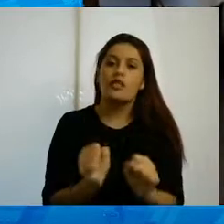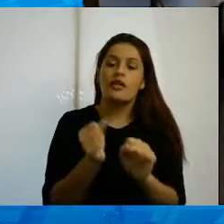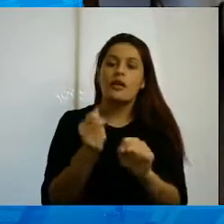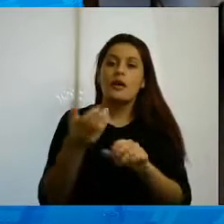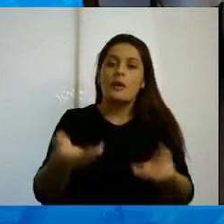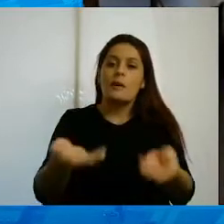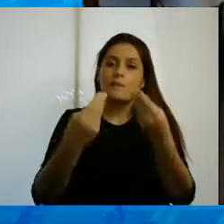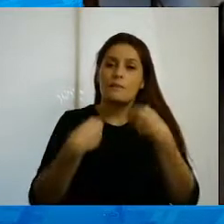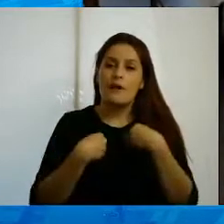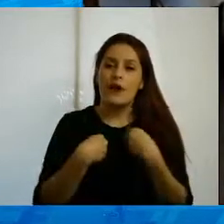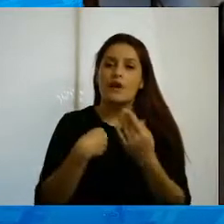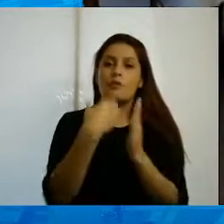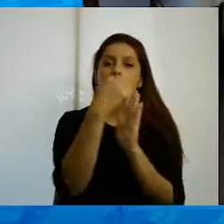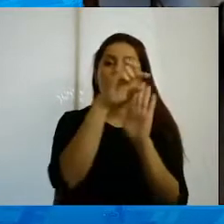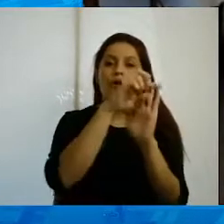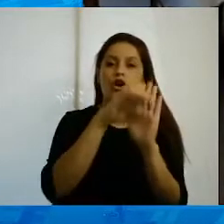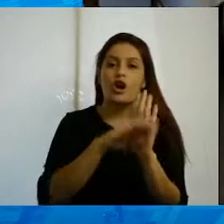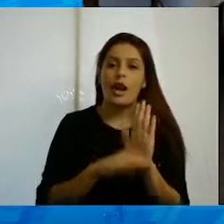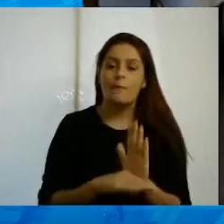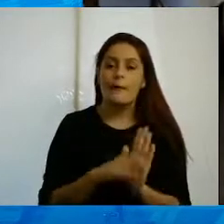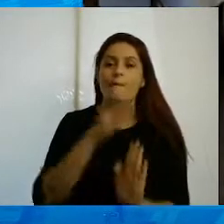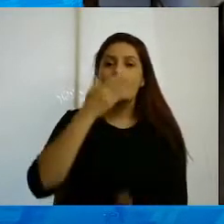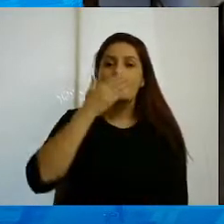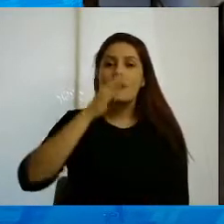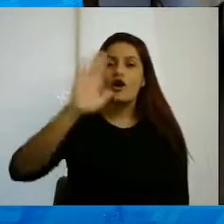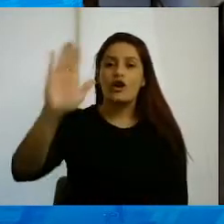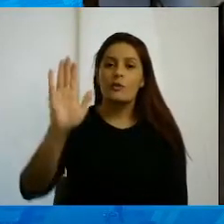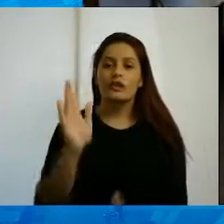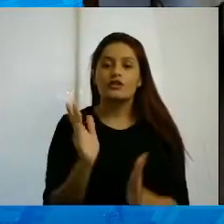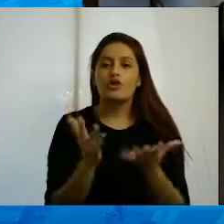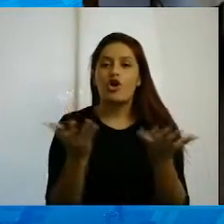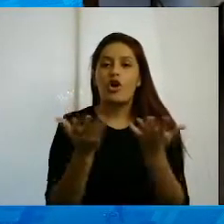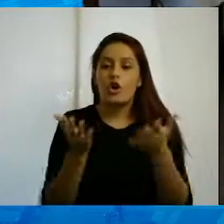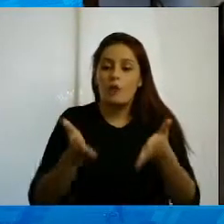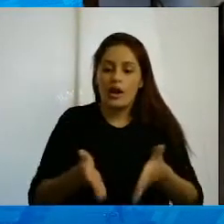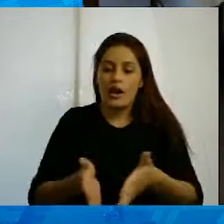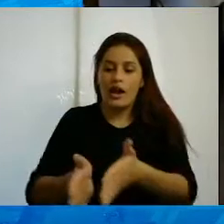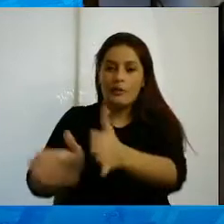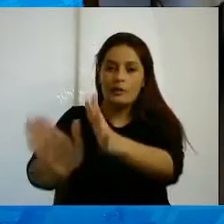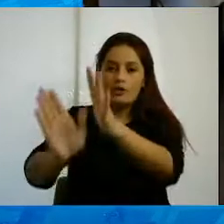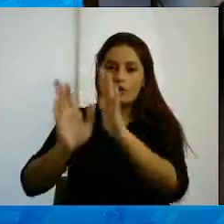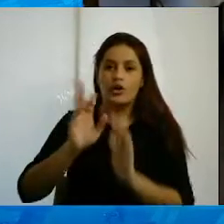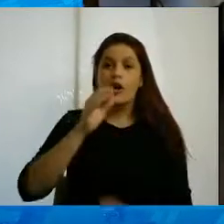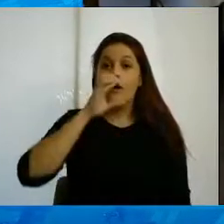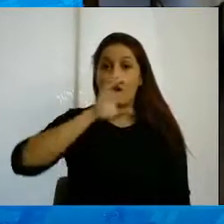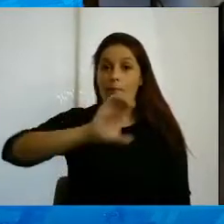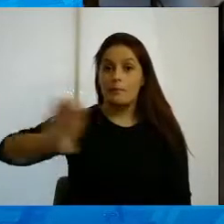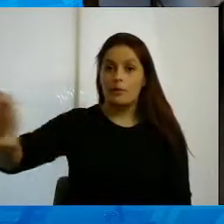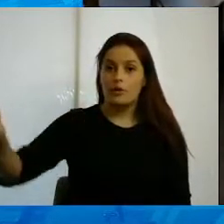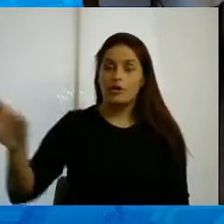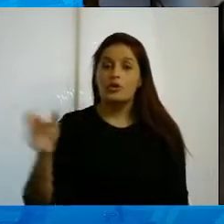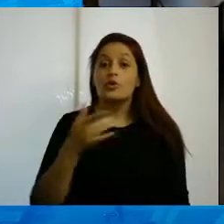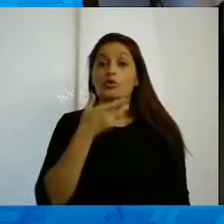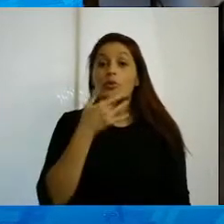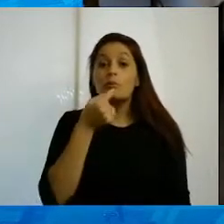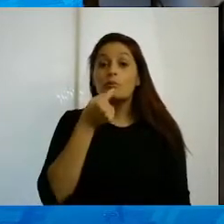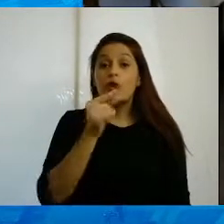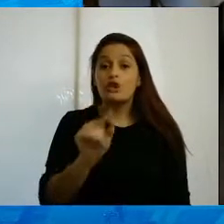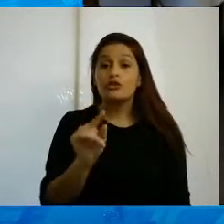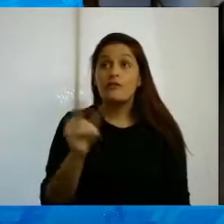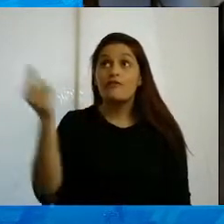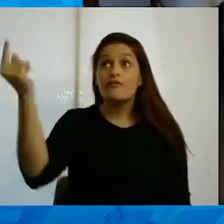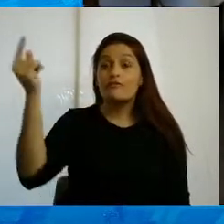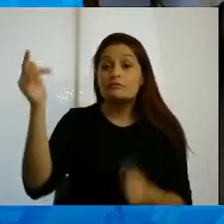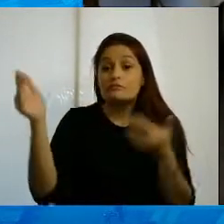mejoramientos de los caminos rurales. Ese programa que muchas veces hemos pedido, que nunca nos ha llegado, sería bueno verlo, porque se avecina quizá el